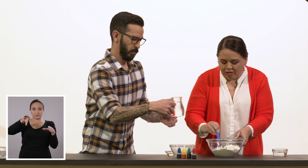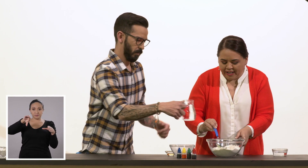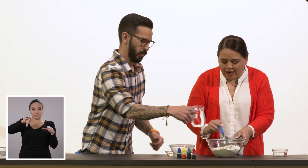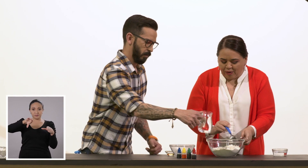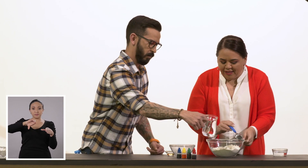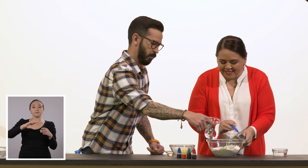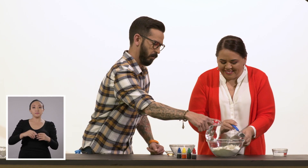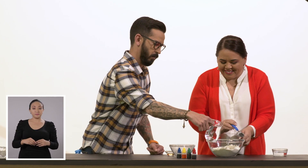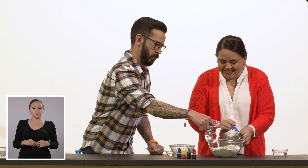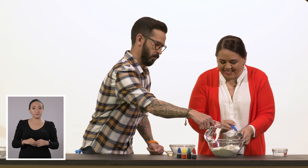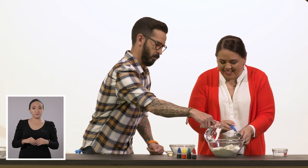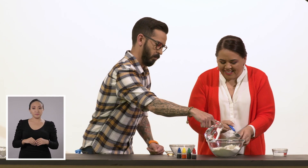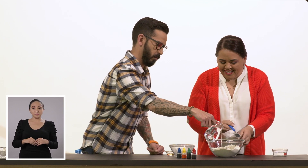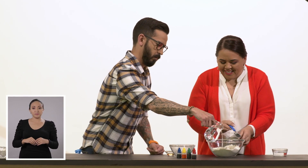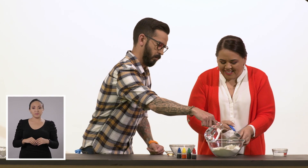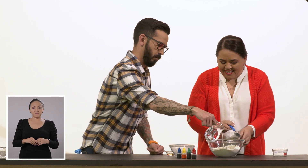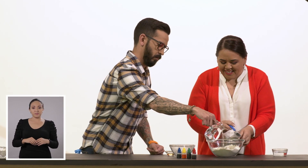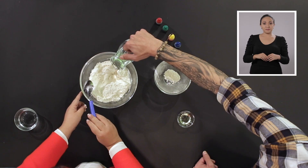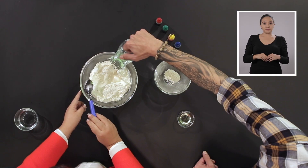Coloca el agua.